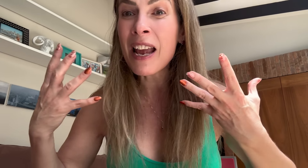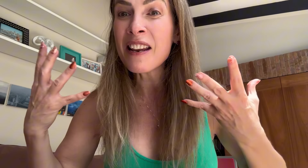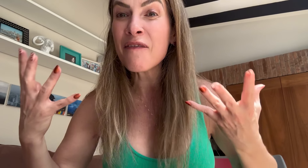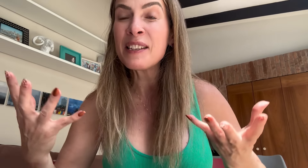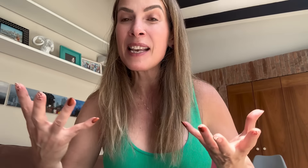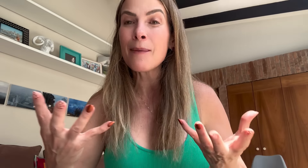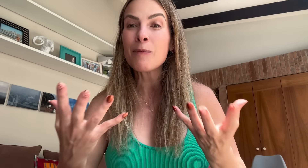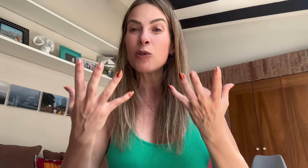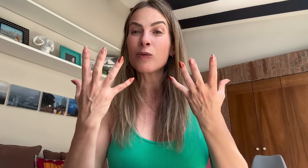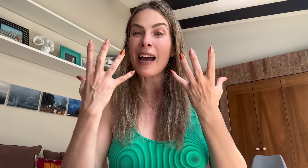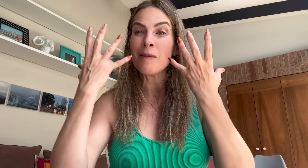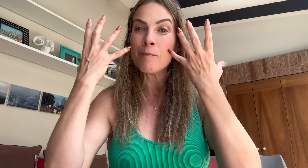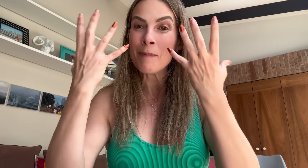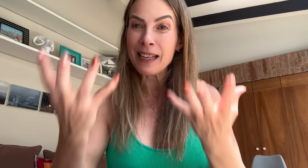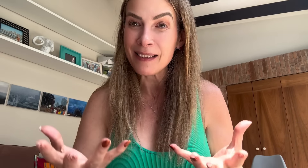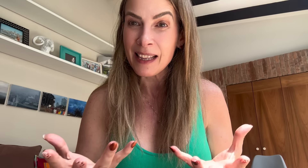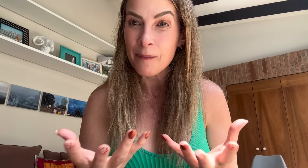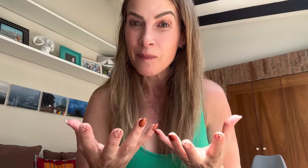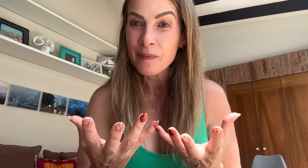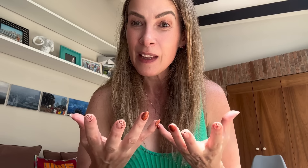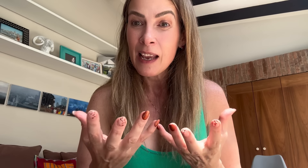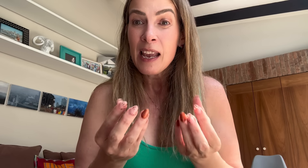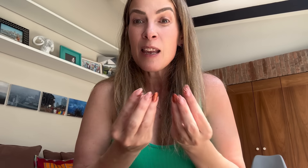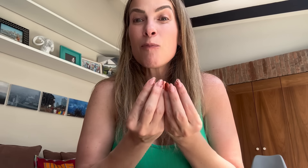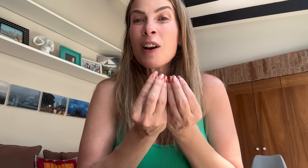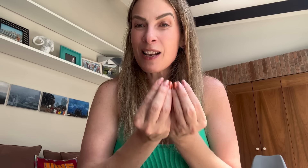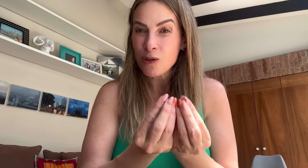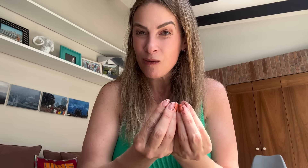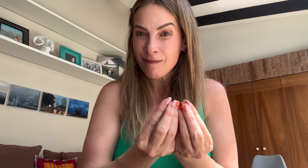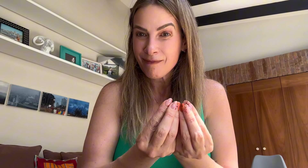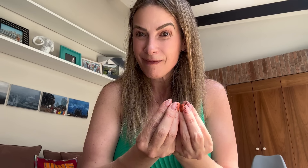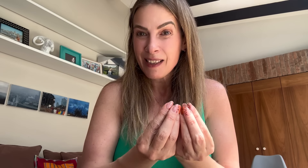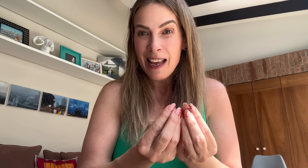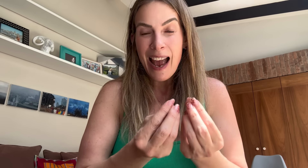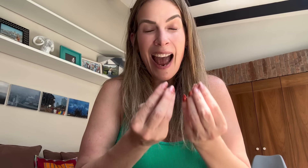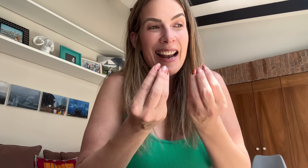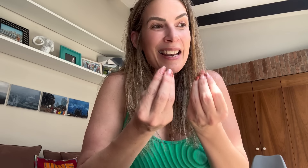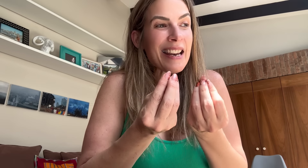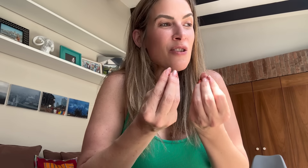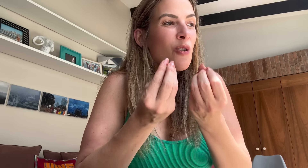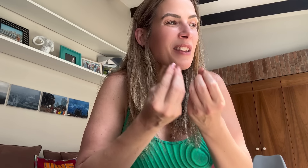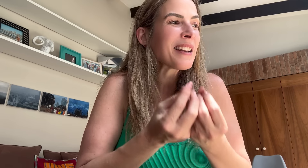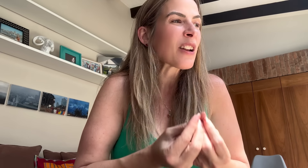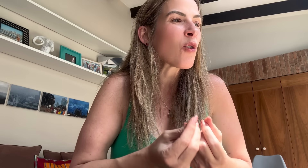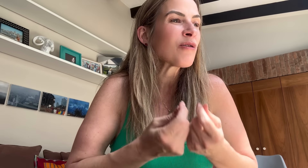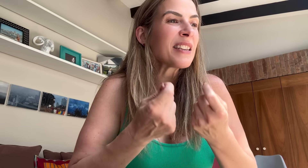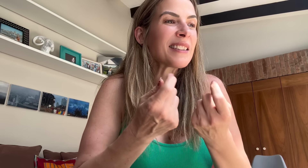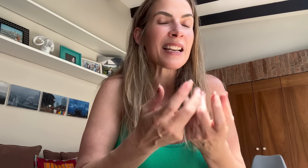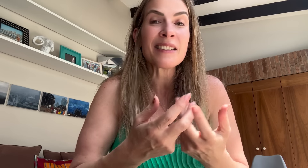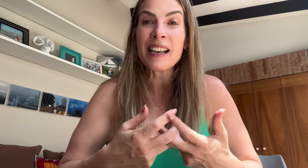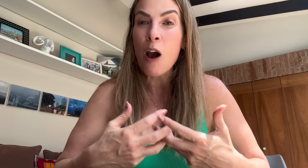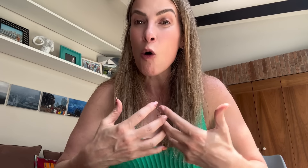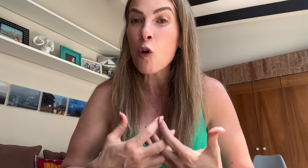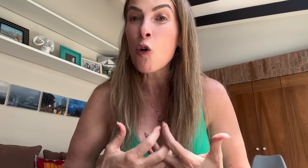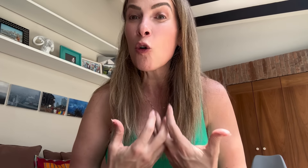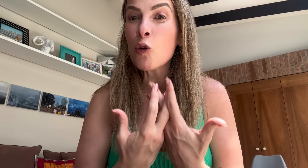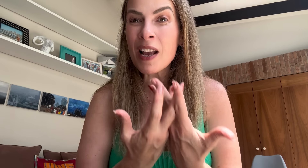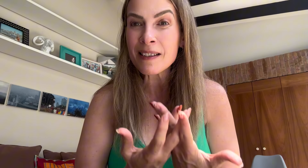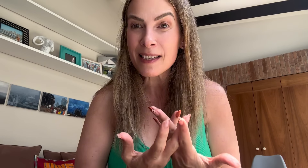se beneficiaban brutalmente. Y por eso, al no tener consistencia